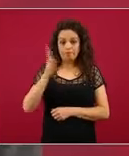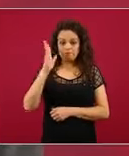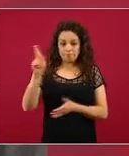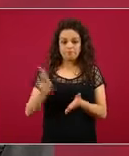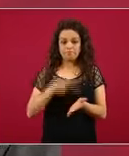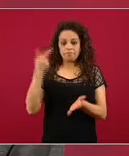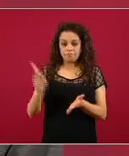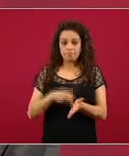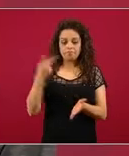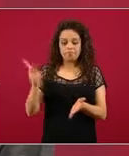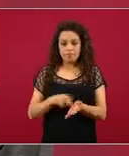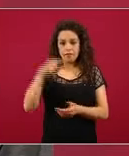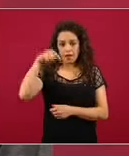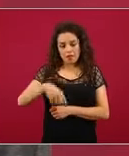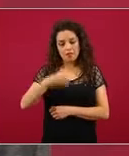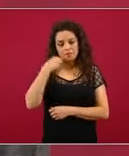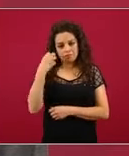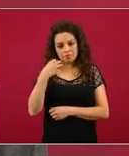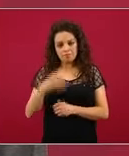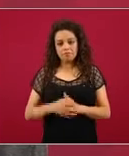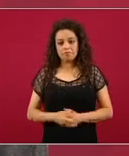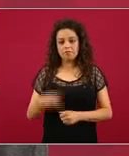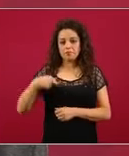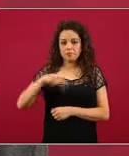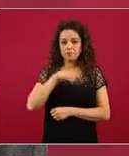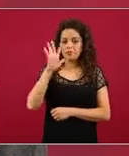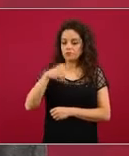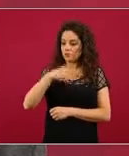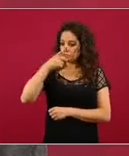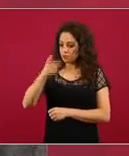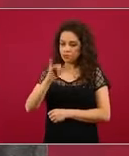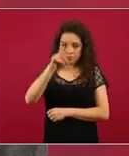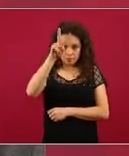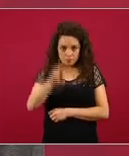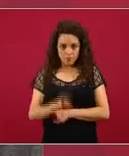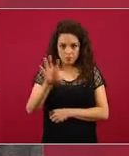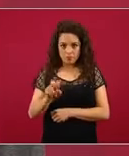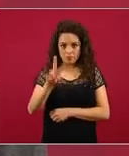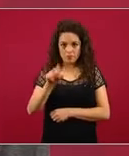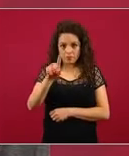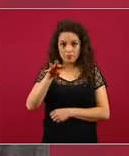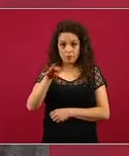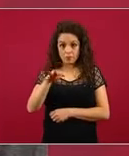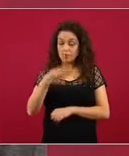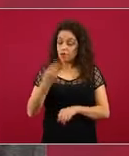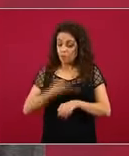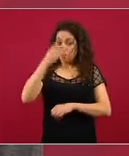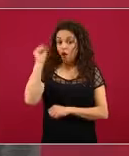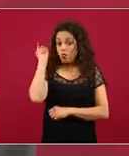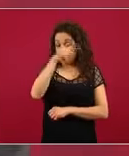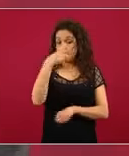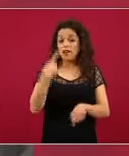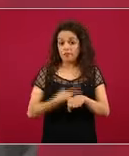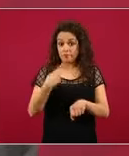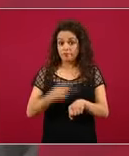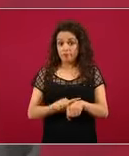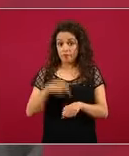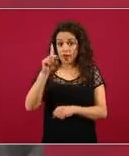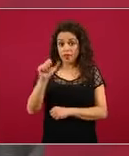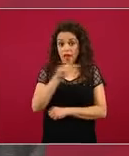en esta conferencia de prensa y hemos comentado. Efectivamente, COVID-19 es una enfermedad compleja. El daño